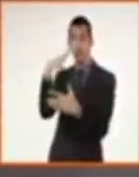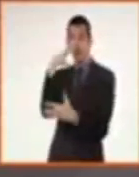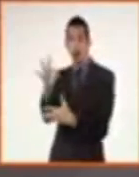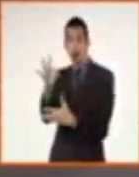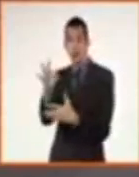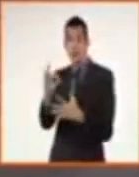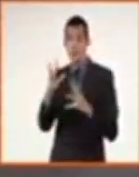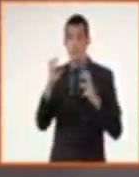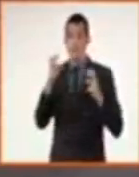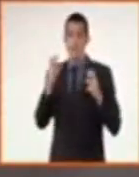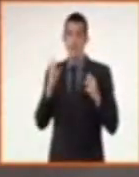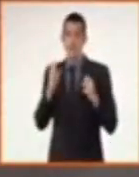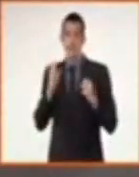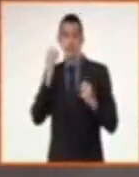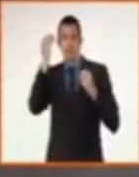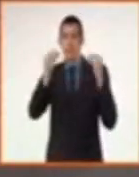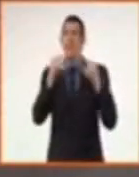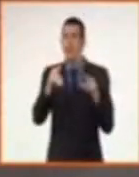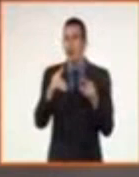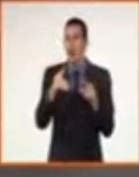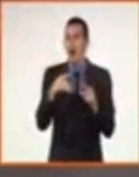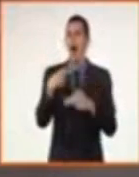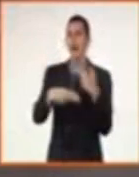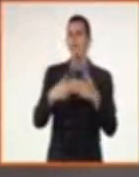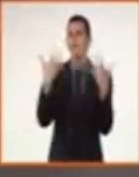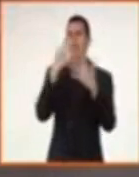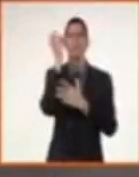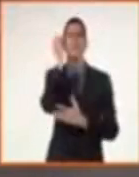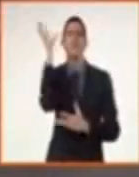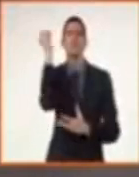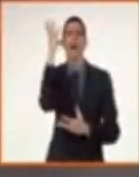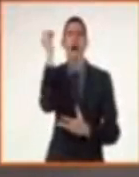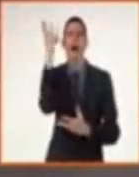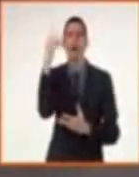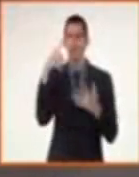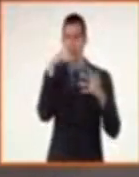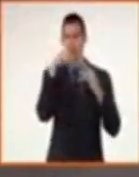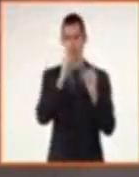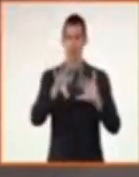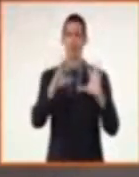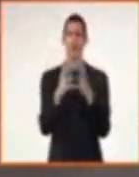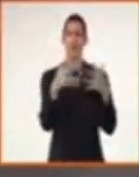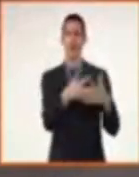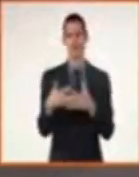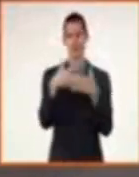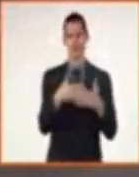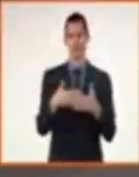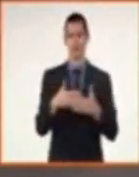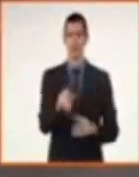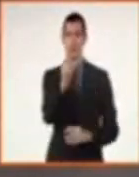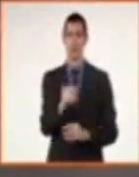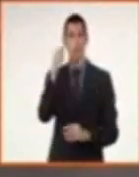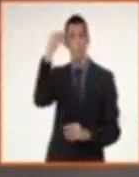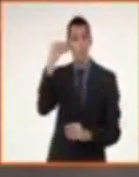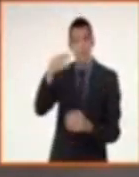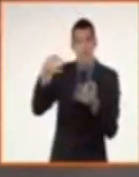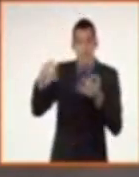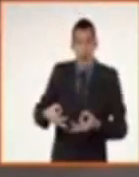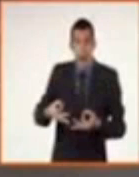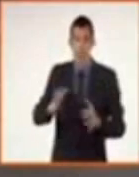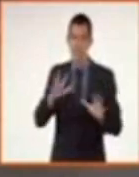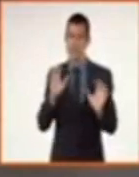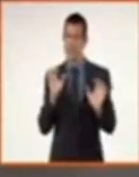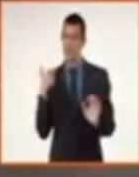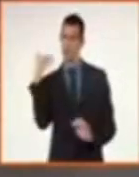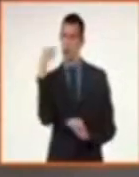estuvieron diciendo, yo no voy a votar porque yo estoy esperando un parol humanitario y por lo tanto no voy a poner en riesgo porque quiero reencontrarme con mi familia.